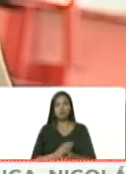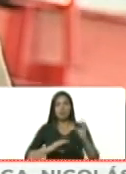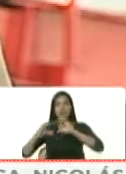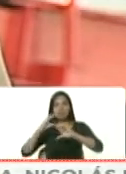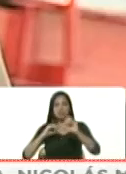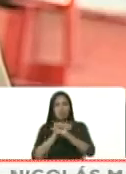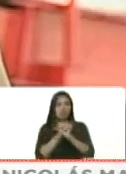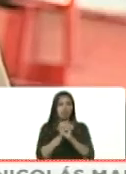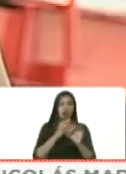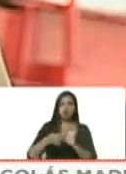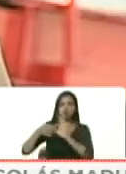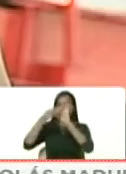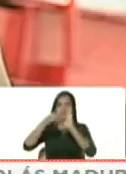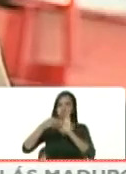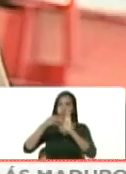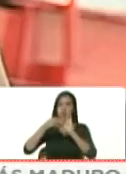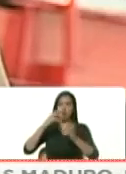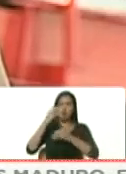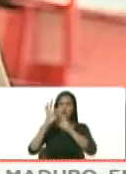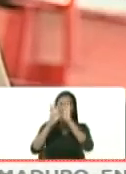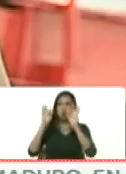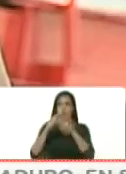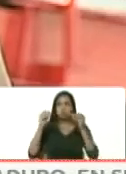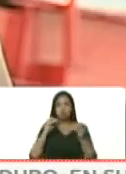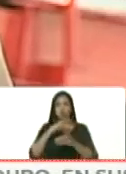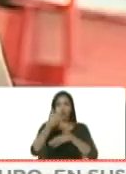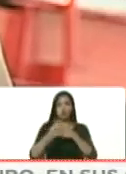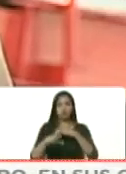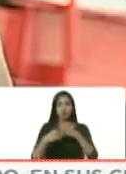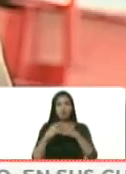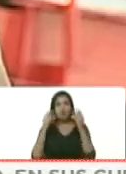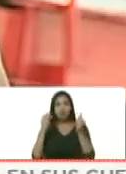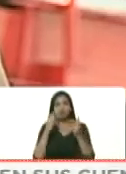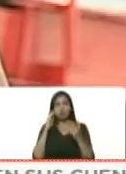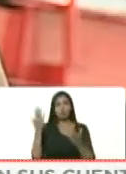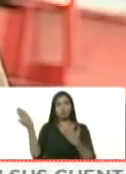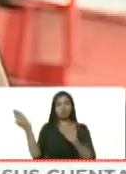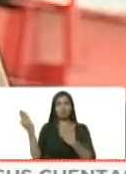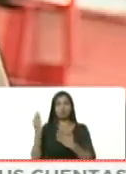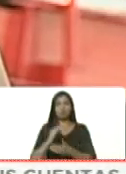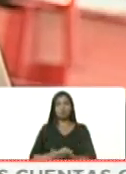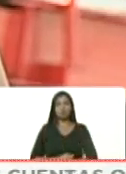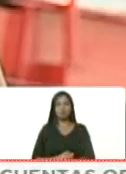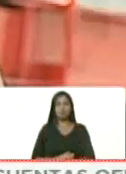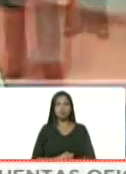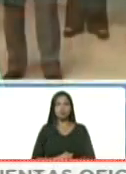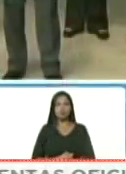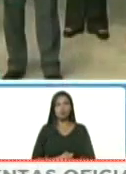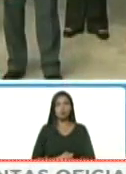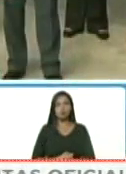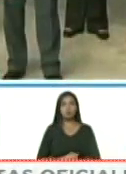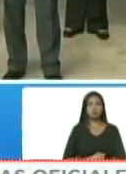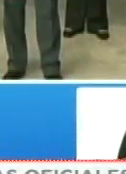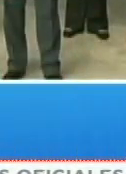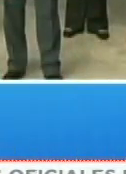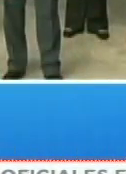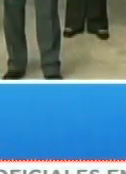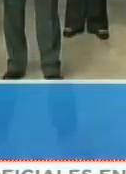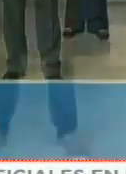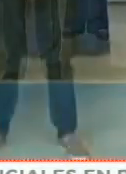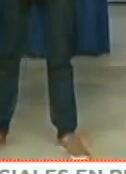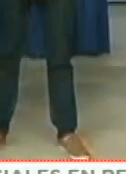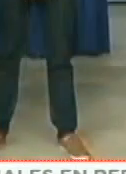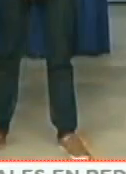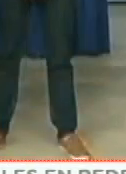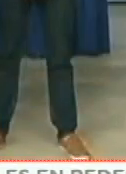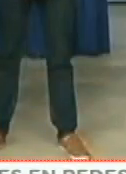el trabajo como fórmula para la planificación y la acción. Adelante, compañero Lubin. Saludos, presidente.